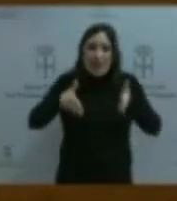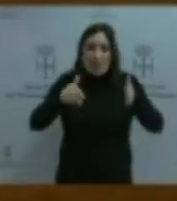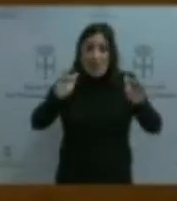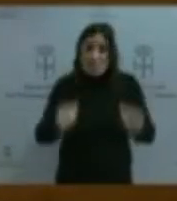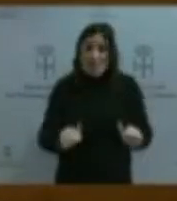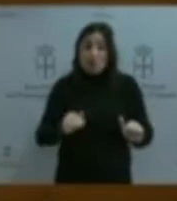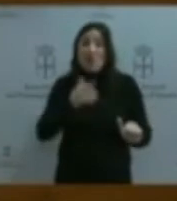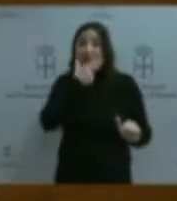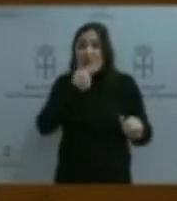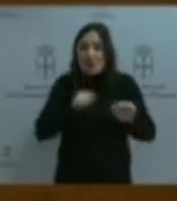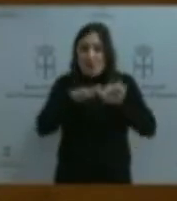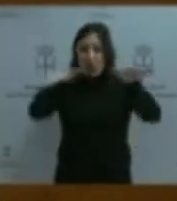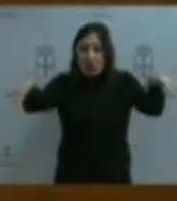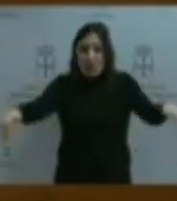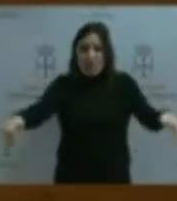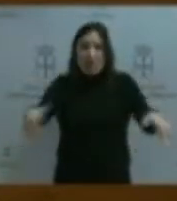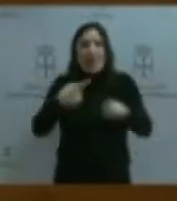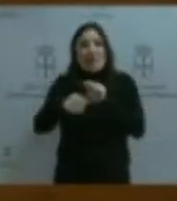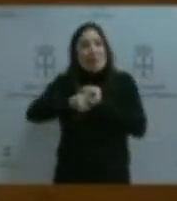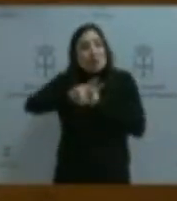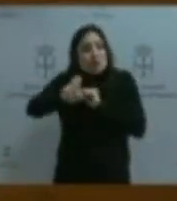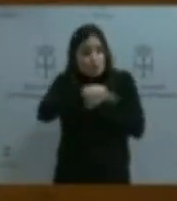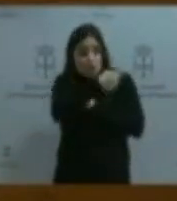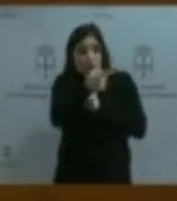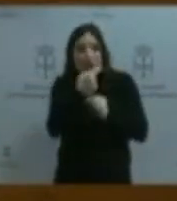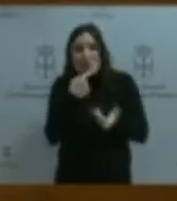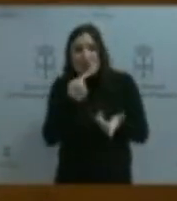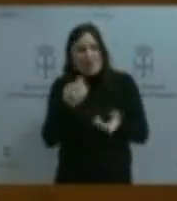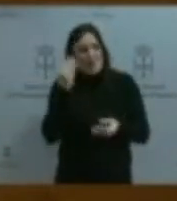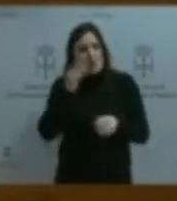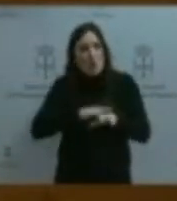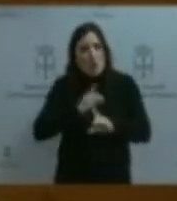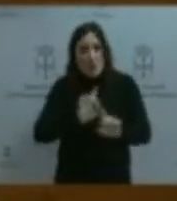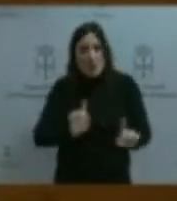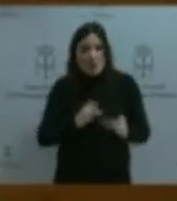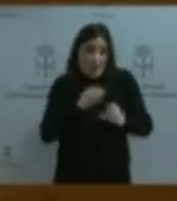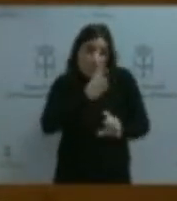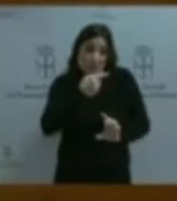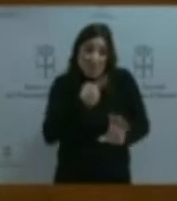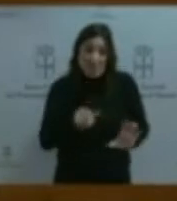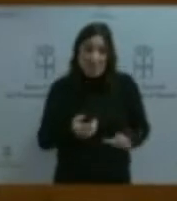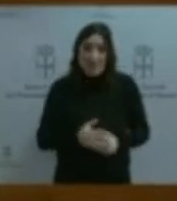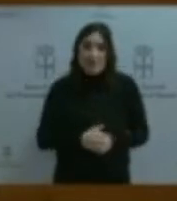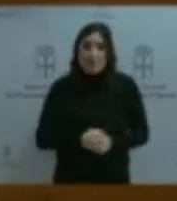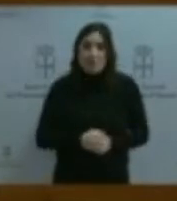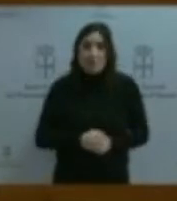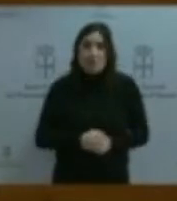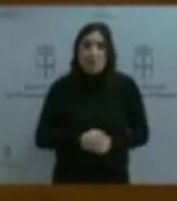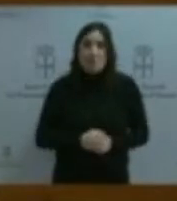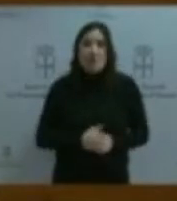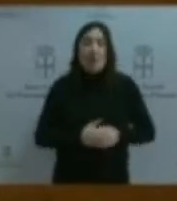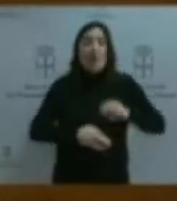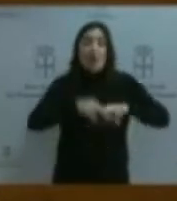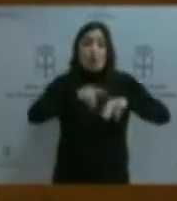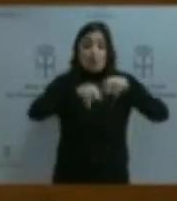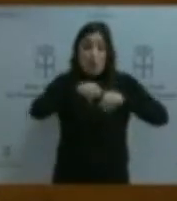que han sido señalados anteriormente por otros grupos parlamentarios. Permitir construcciones en zonas inundables es un problema para los ríos y es